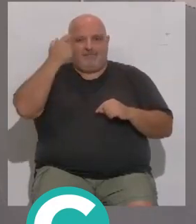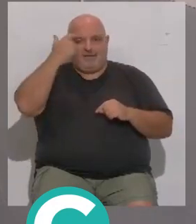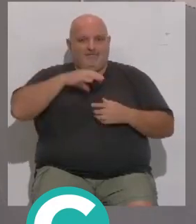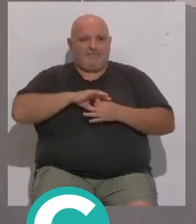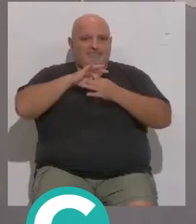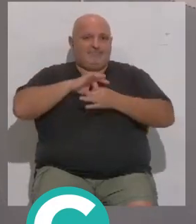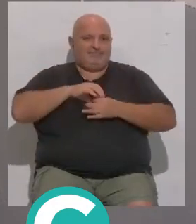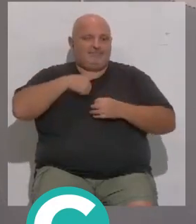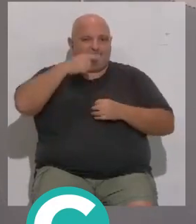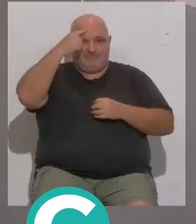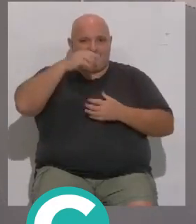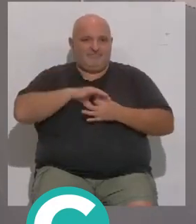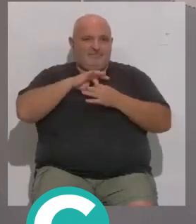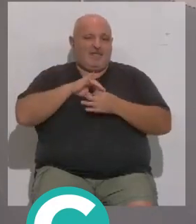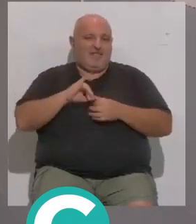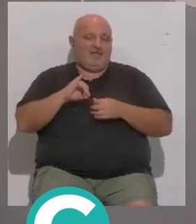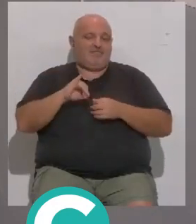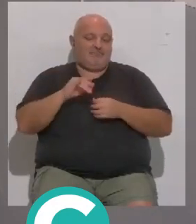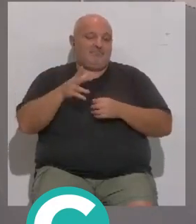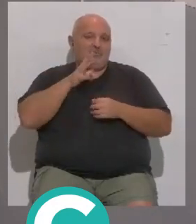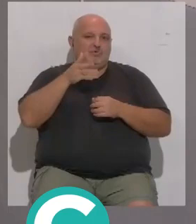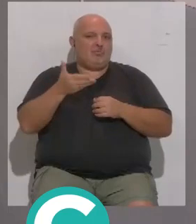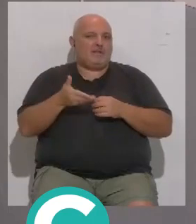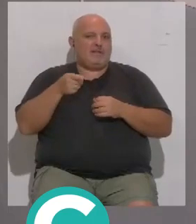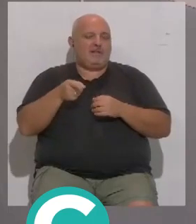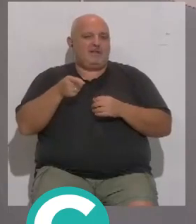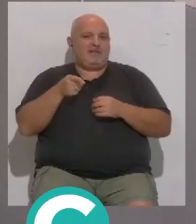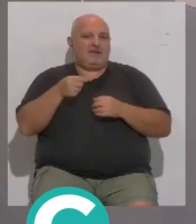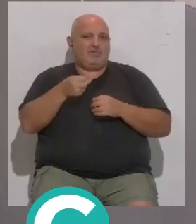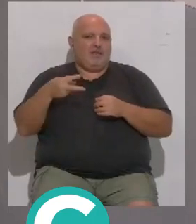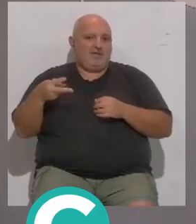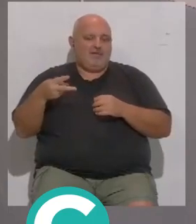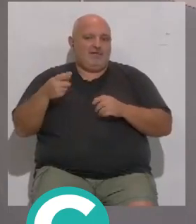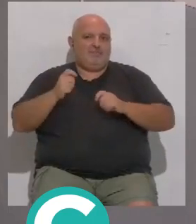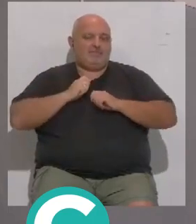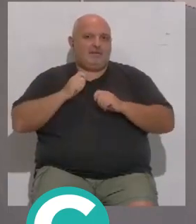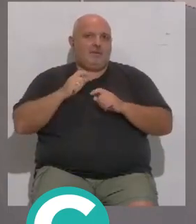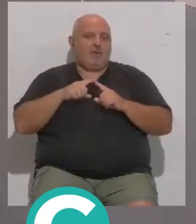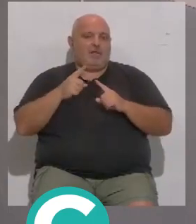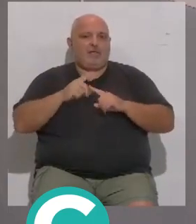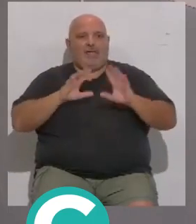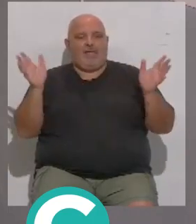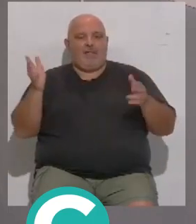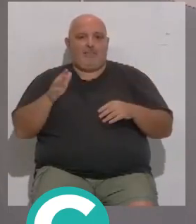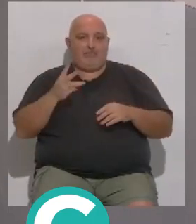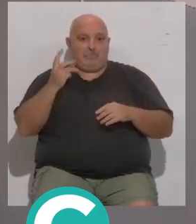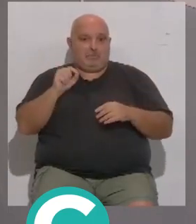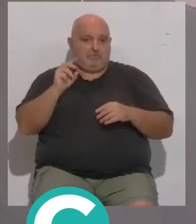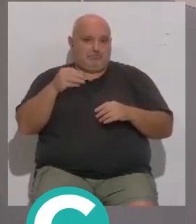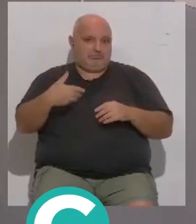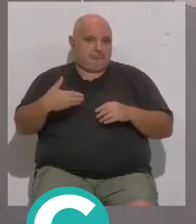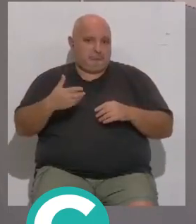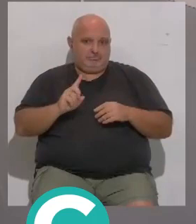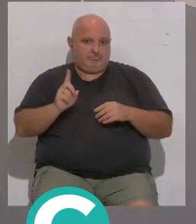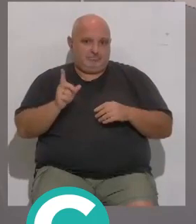Entonces creo que ha sido tremendamente importante este resultado. No es para dormirse en los laureles, porque realmente no